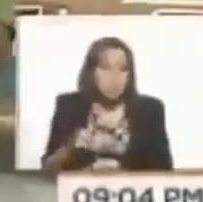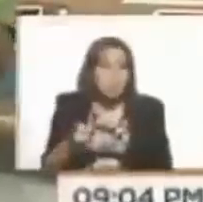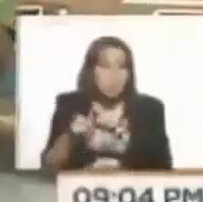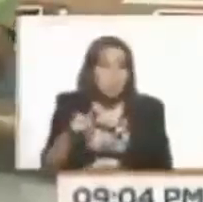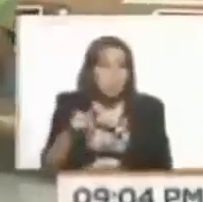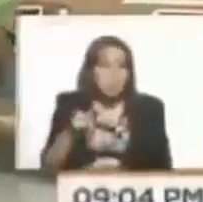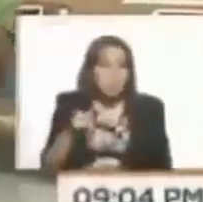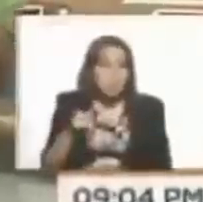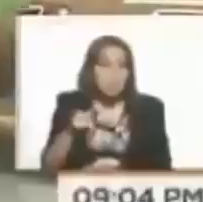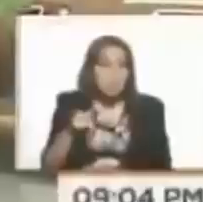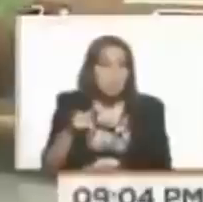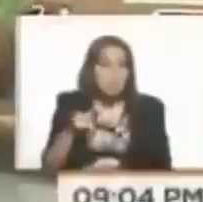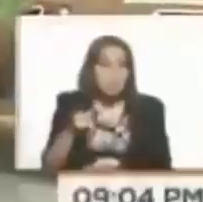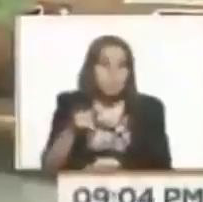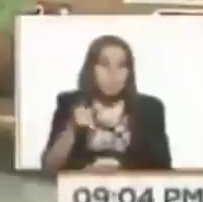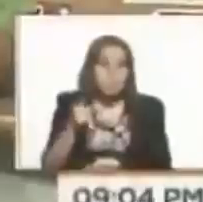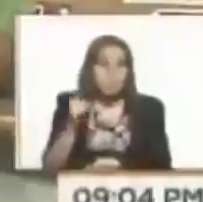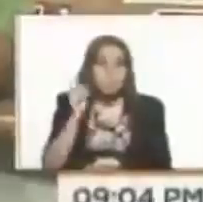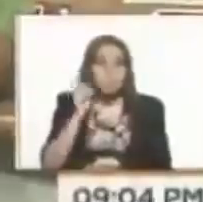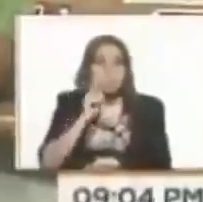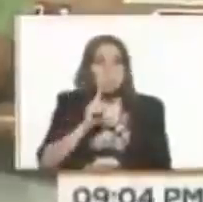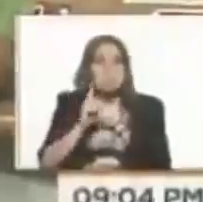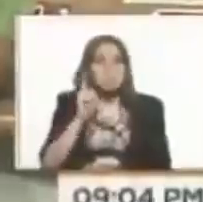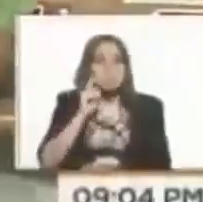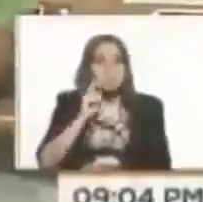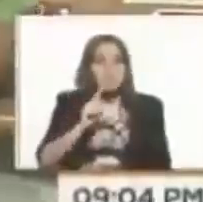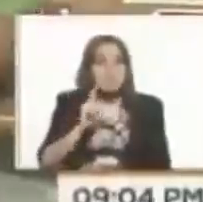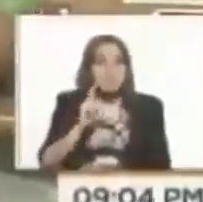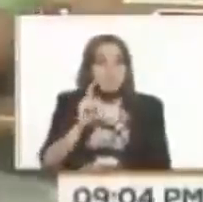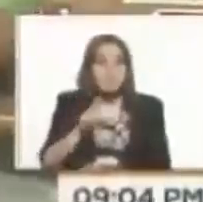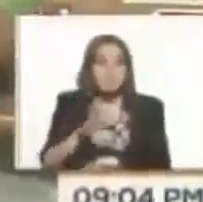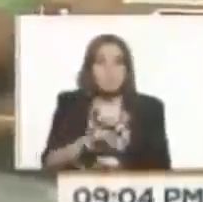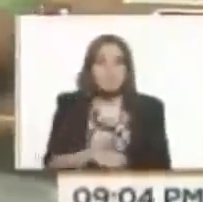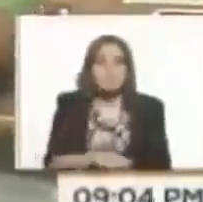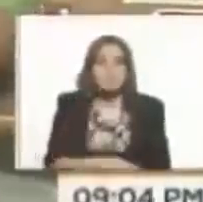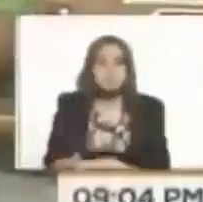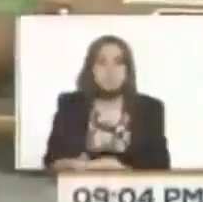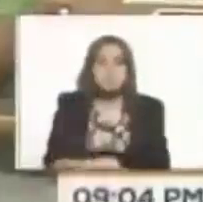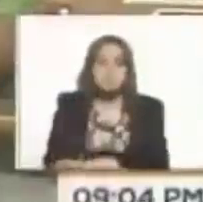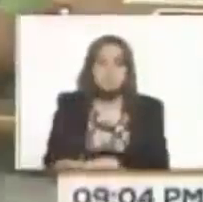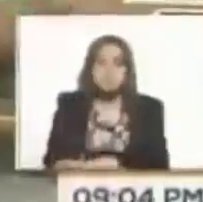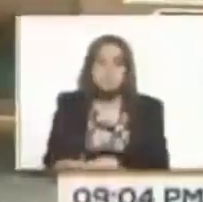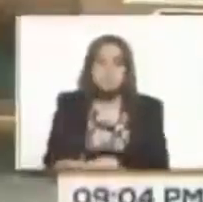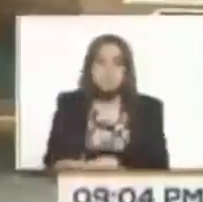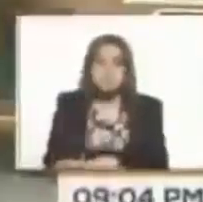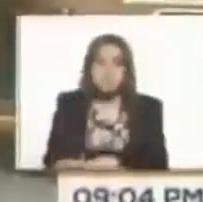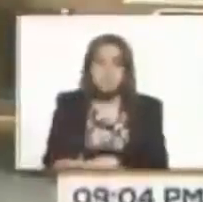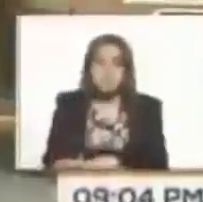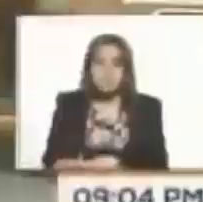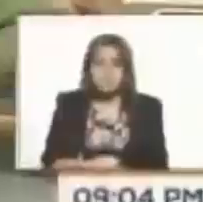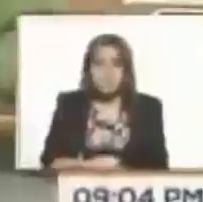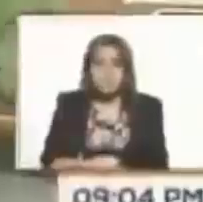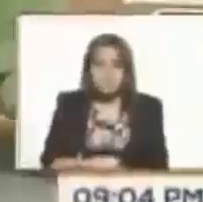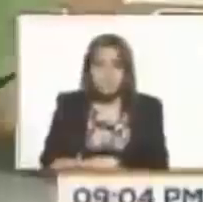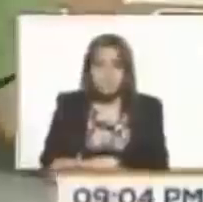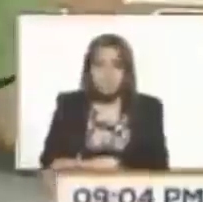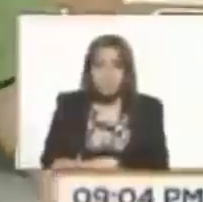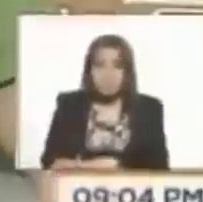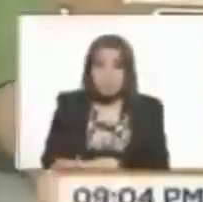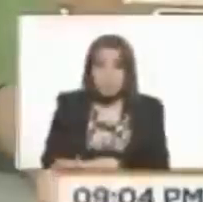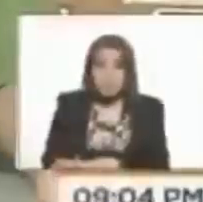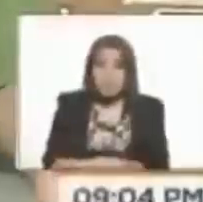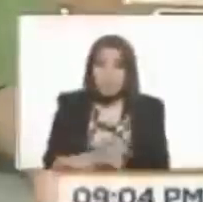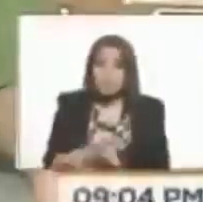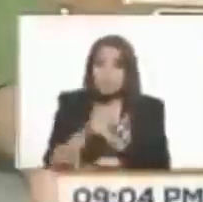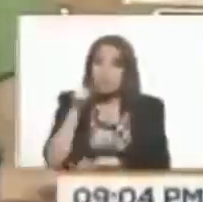esperar, y de hecho así lo demostró Diosdado Cabello, que había dicho el día anterior a estos hechos que el foro de Sao Paulo, que se celebrará